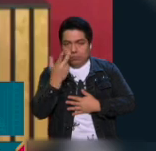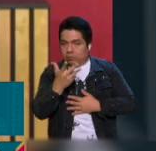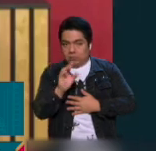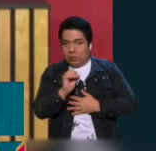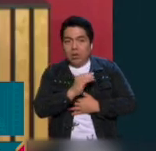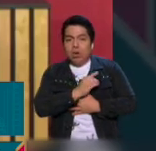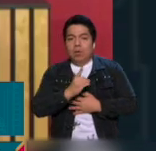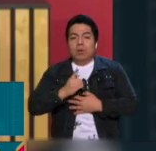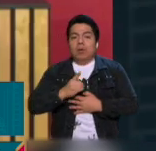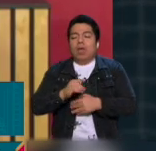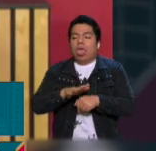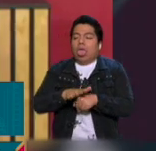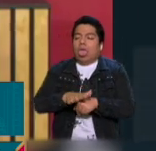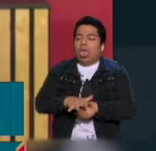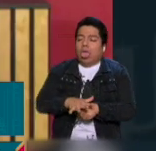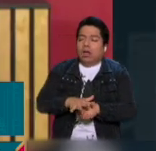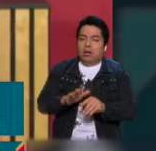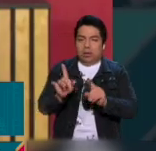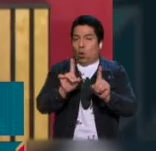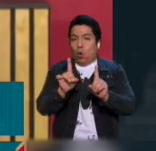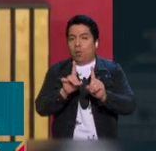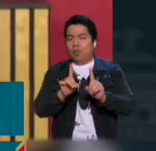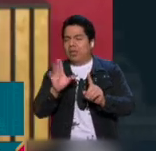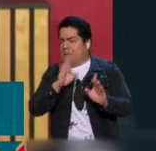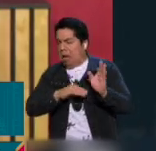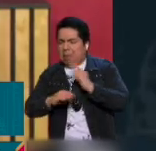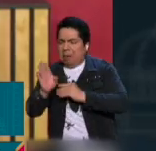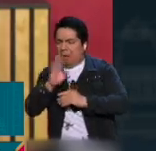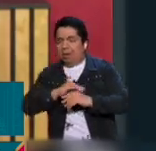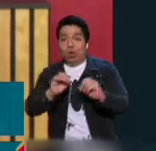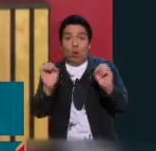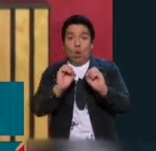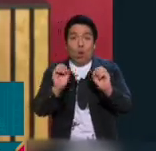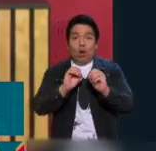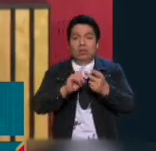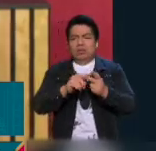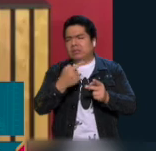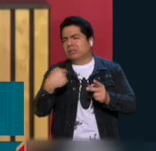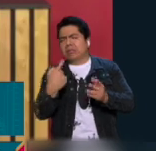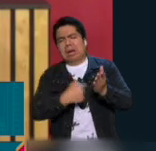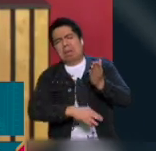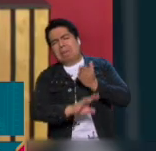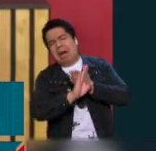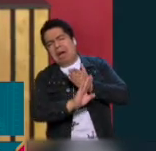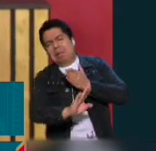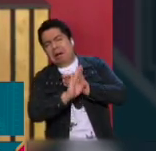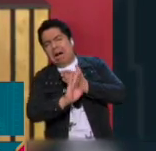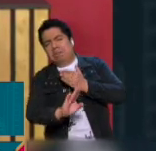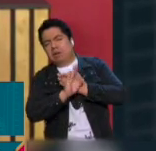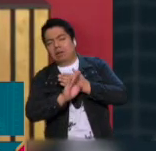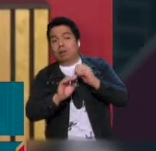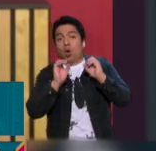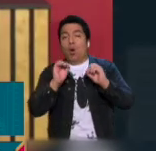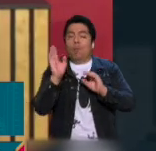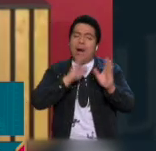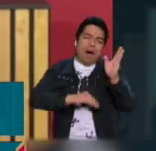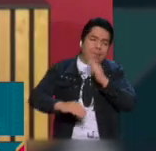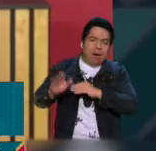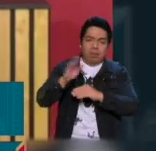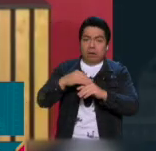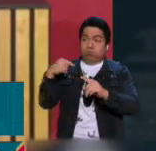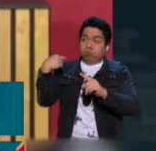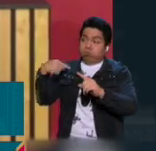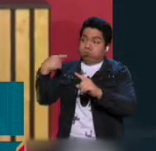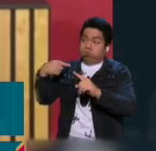debemos sucumbir ante el fatalismo, ni a los ataques ni a los malos augurios de quienes por